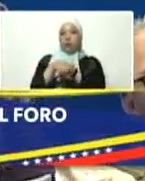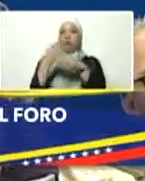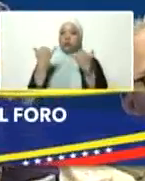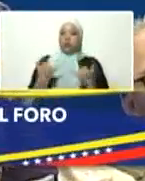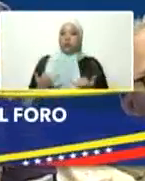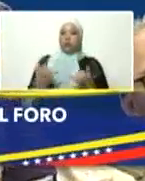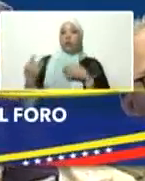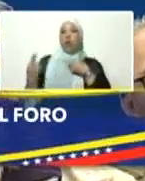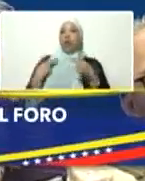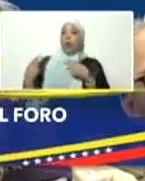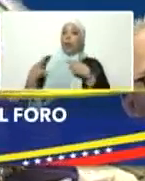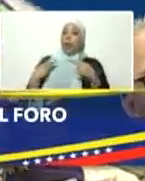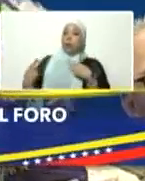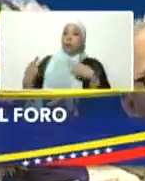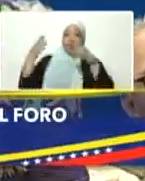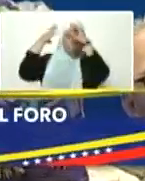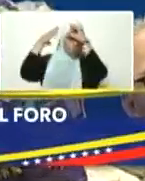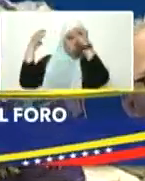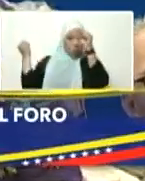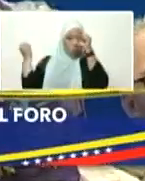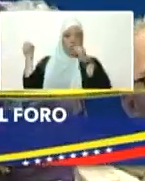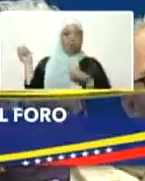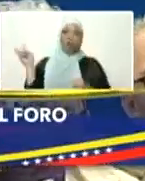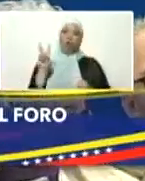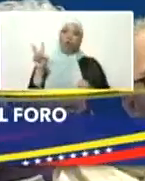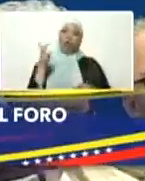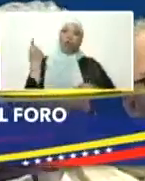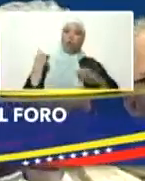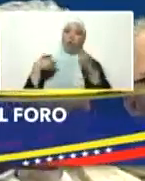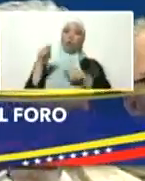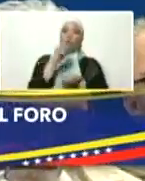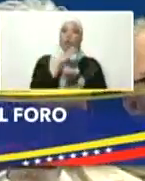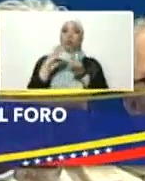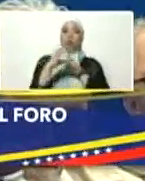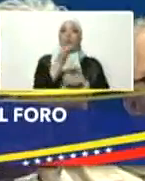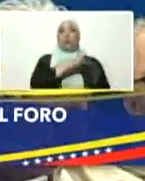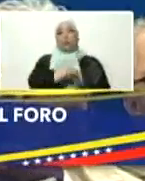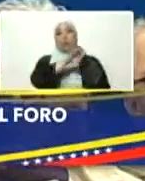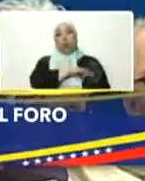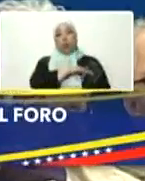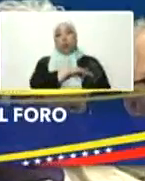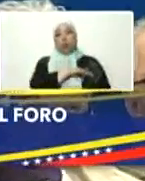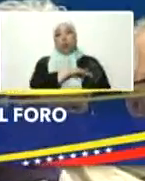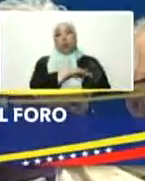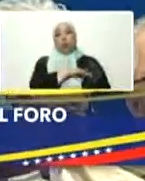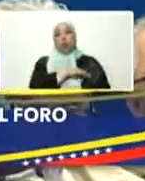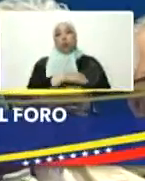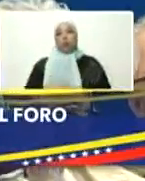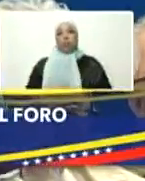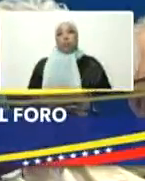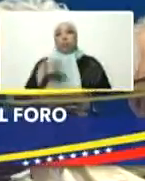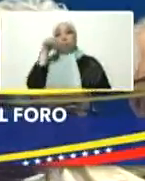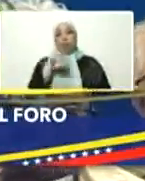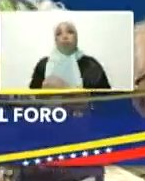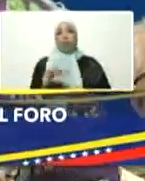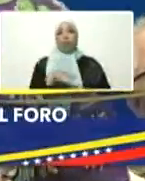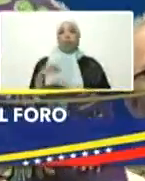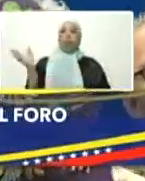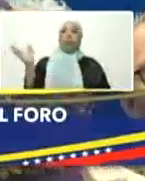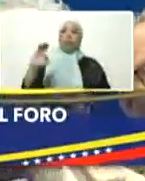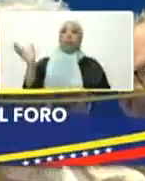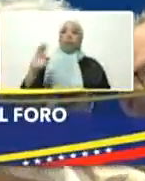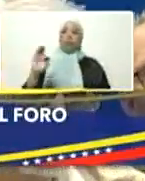las relaciones diplomáticas, comerciales, culturales, sociales entre el pueblo de Colombia y el